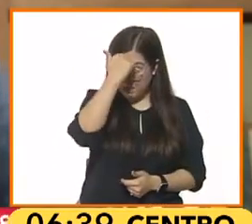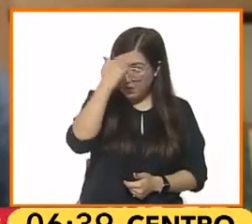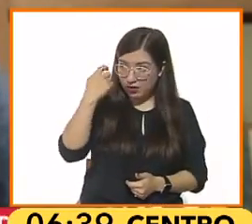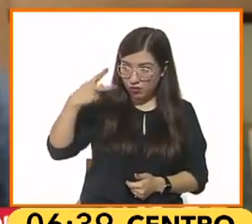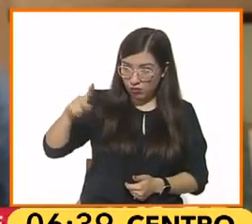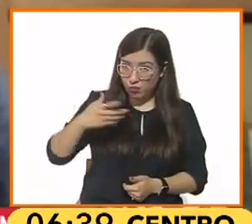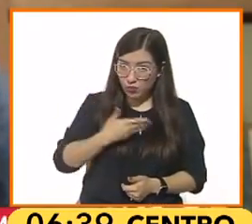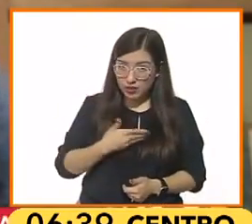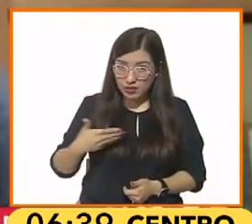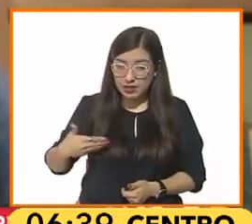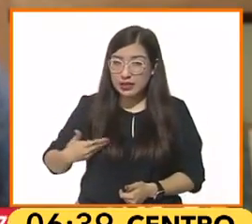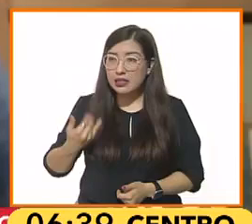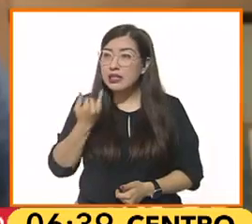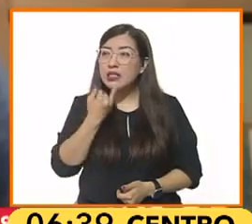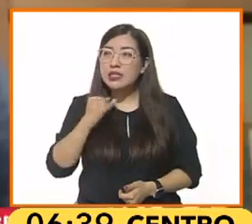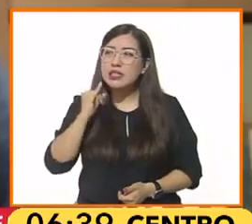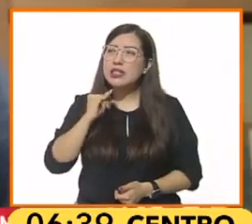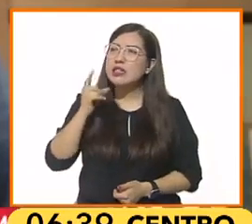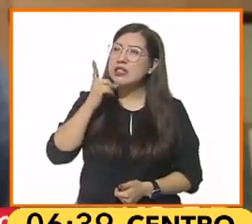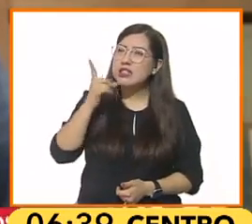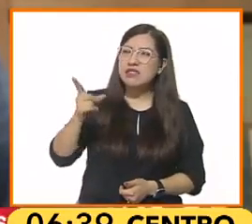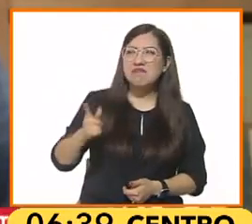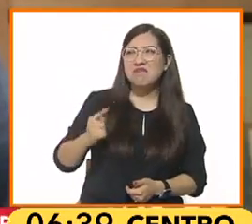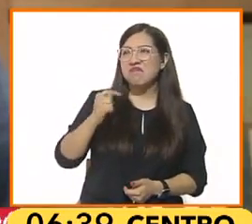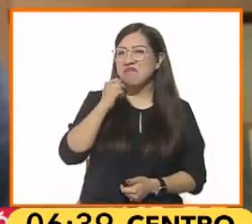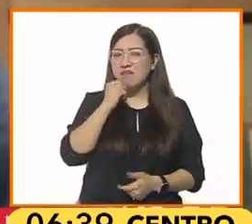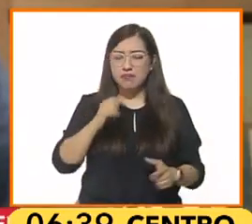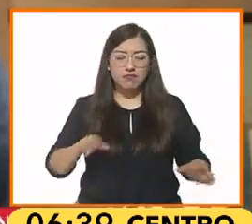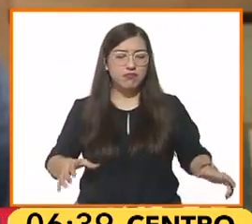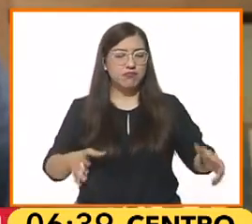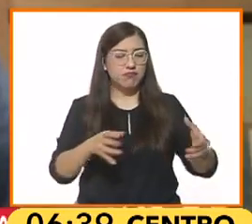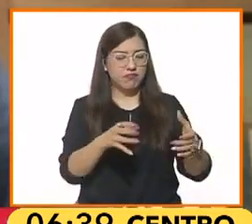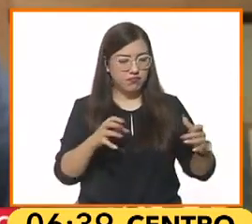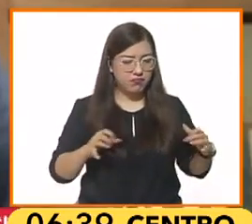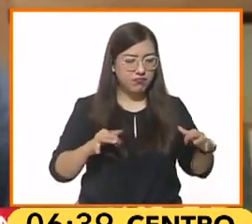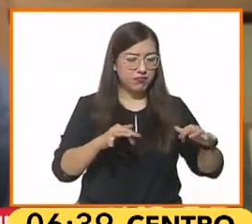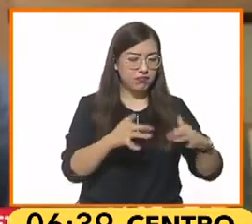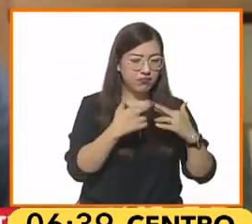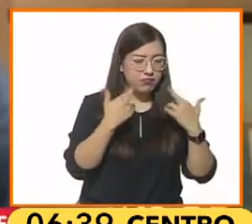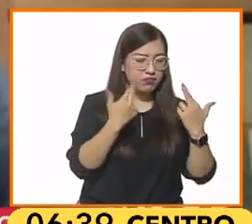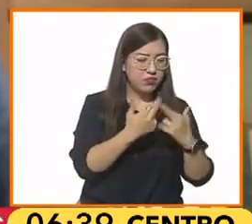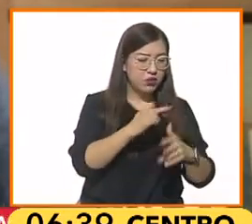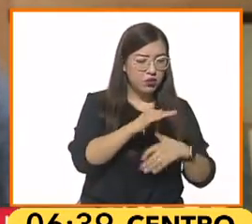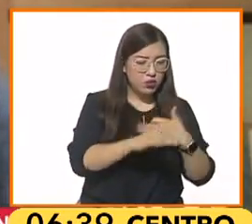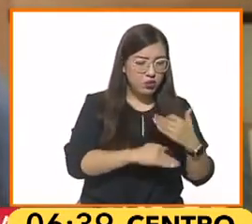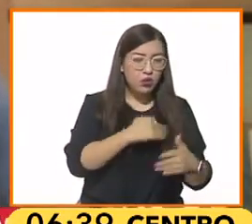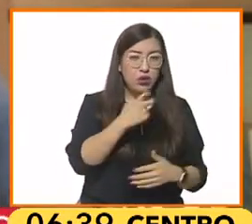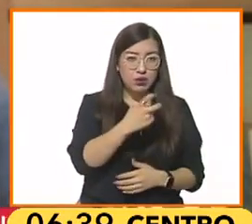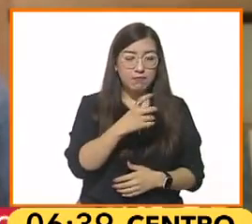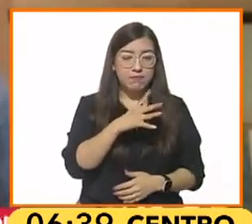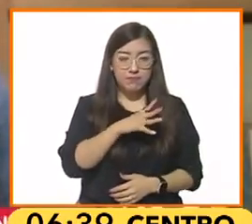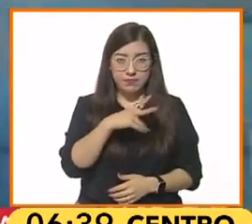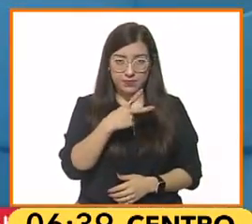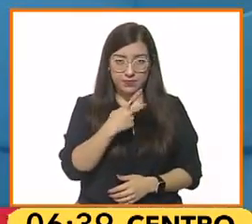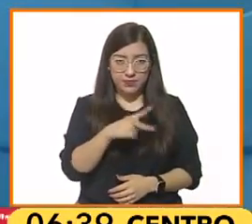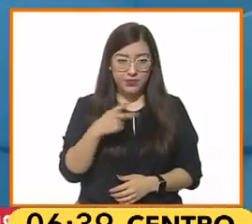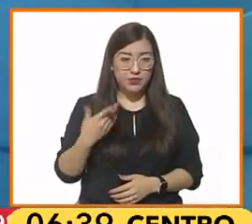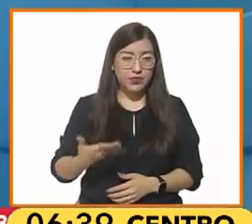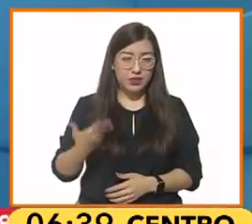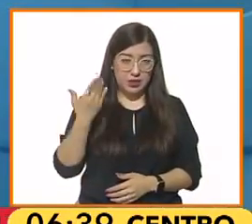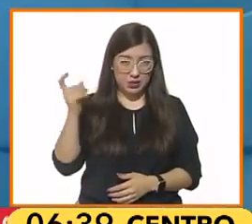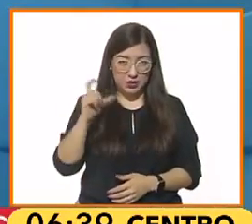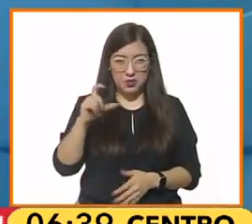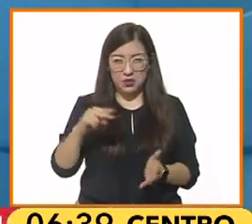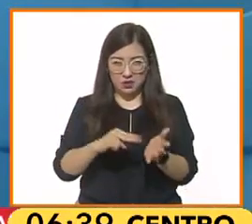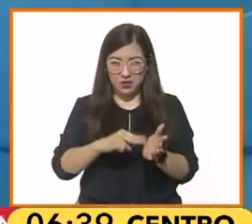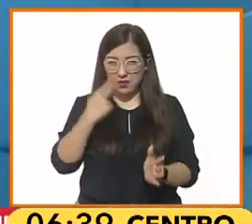hace más que reagruparse. La misma agencia de inteligencia norteamericana, en el momento en el que se firmó el primer cese al